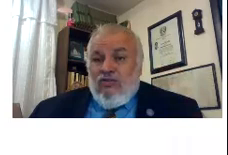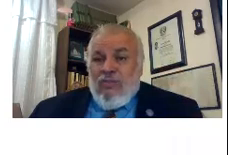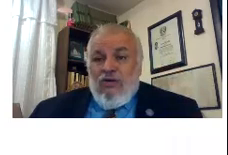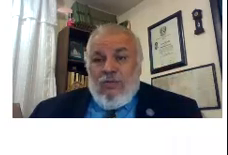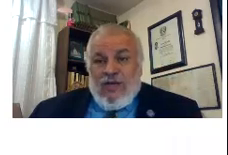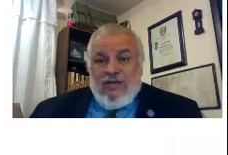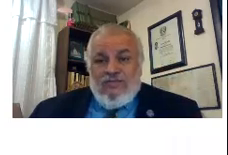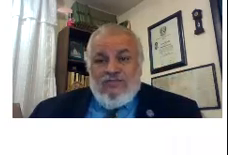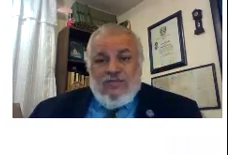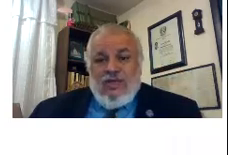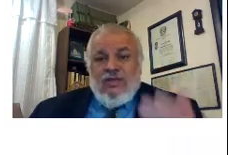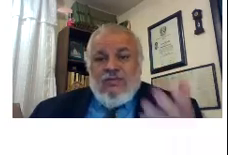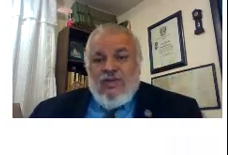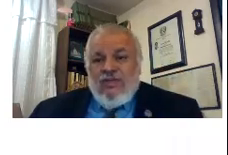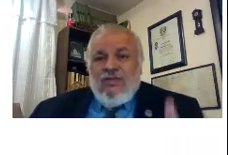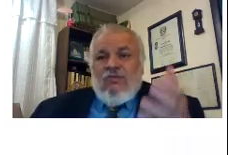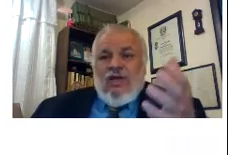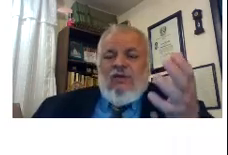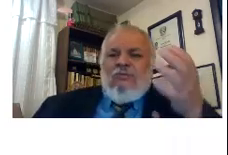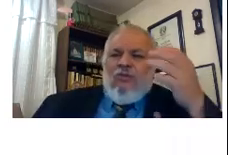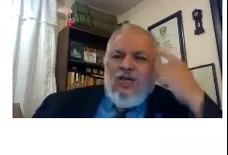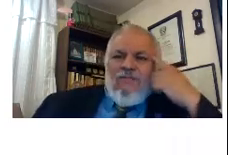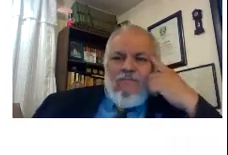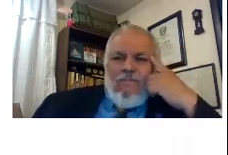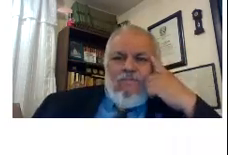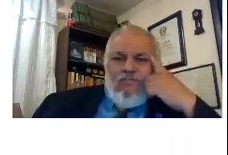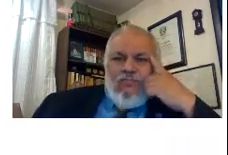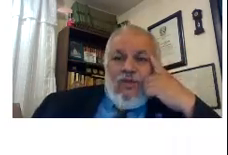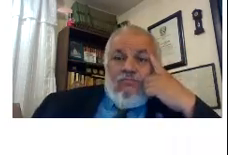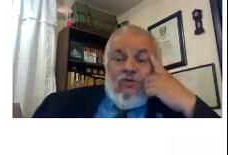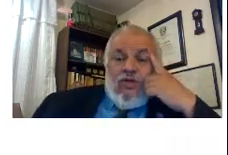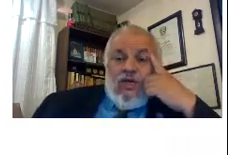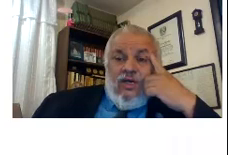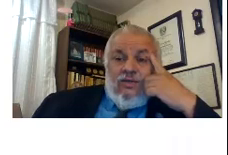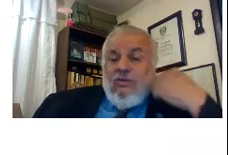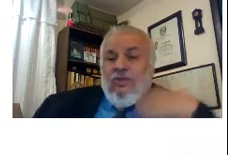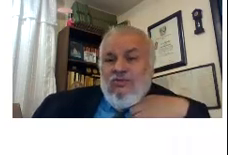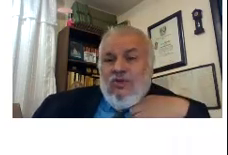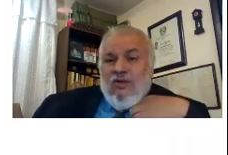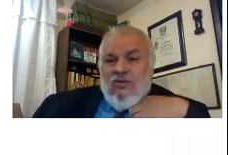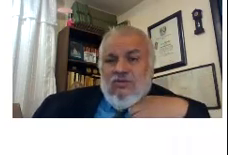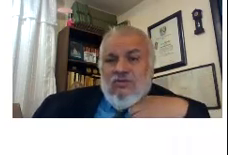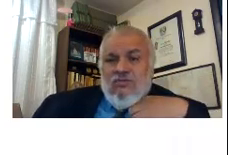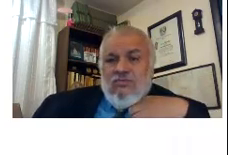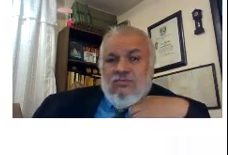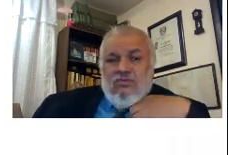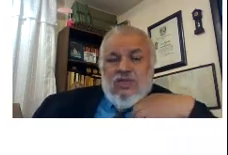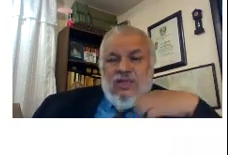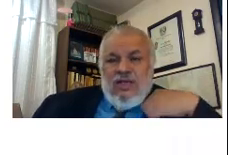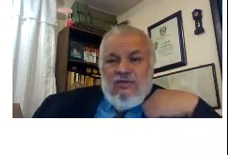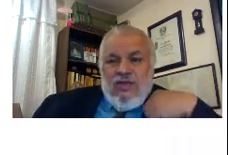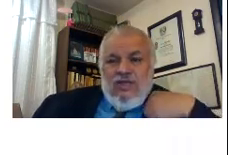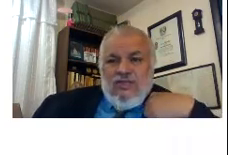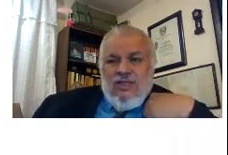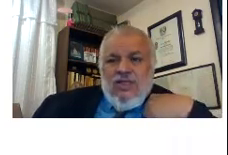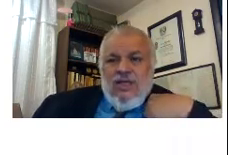se haya hecho mal o bien, y de preferencia publicarlo. ¿Por qué? Porque si cometimos un error, no se